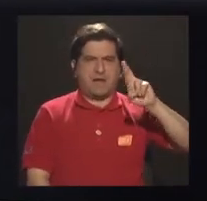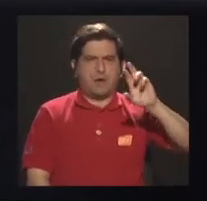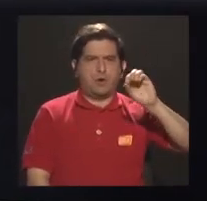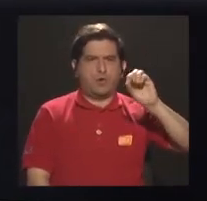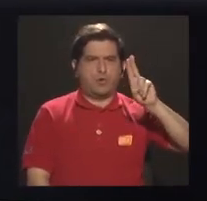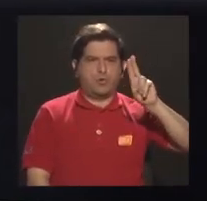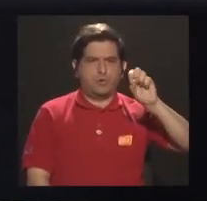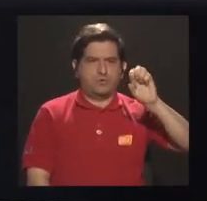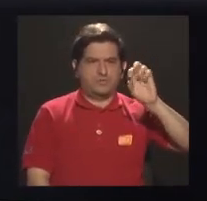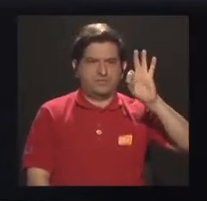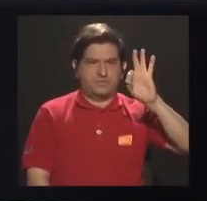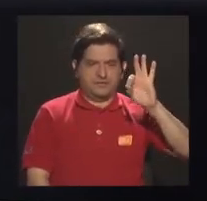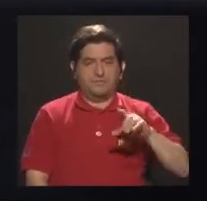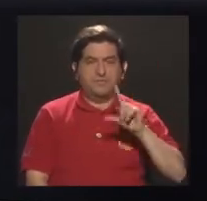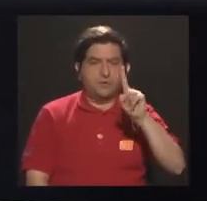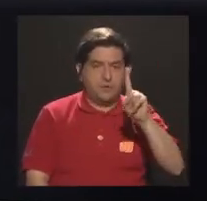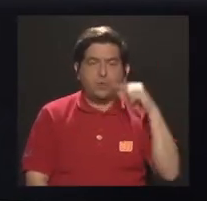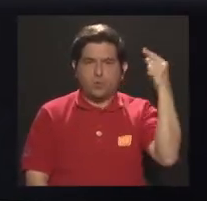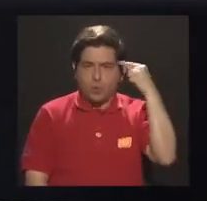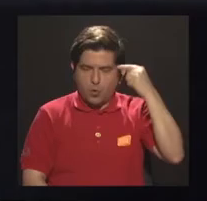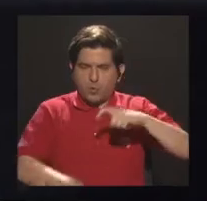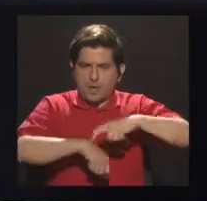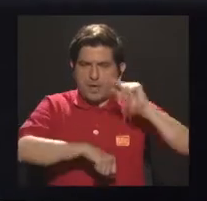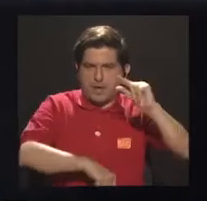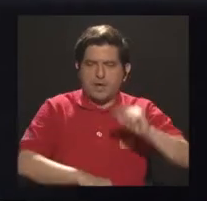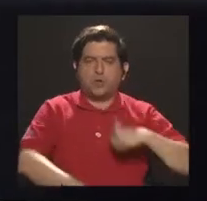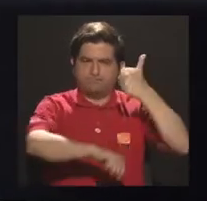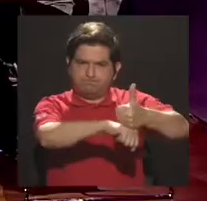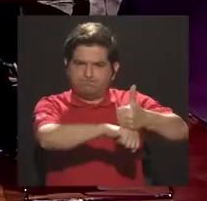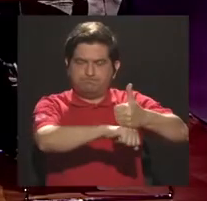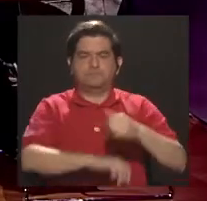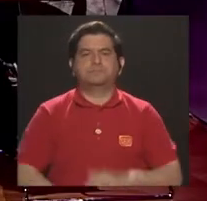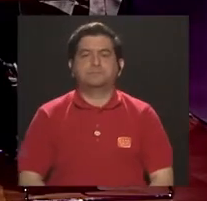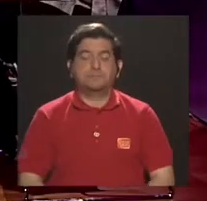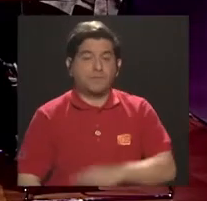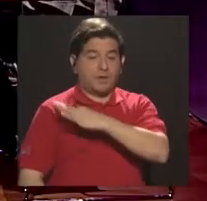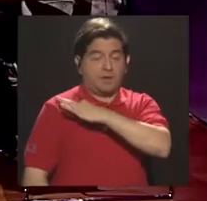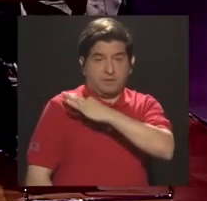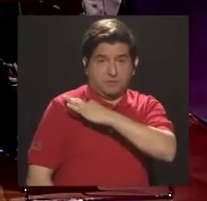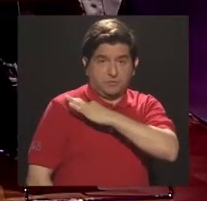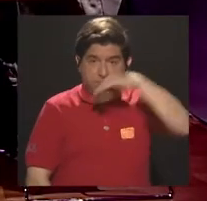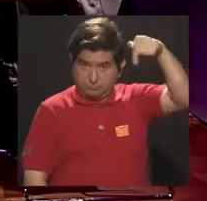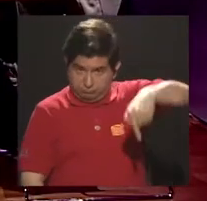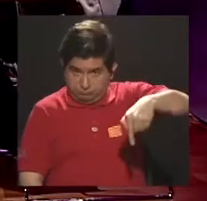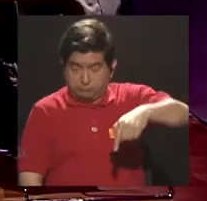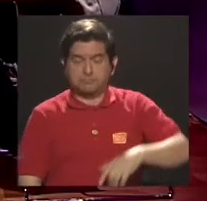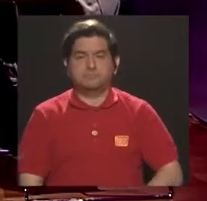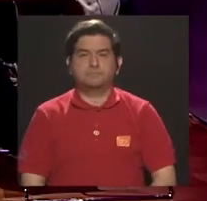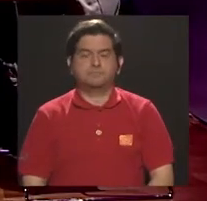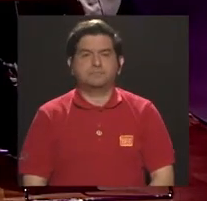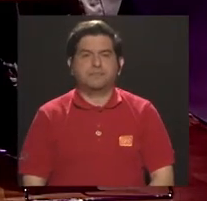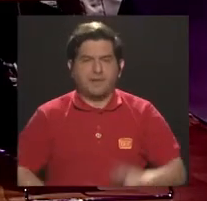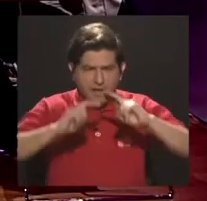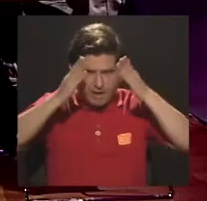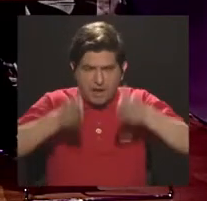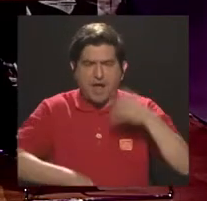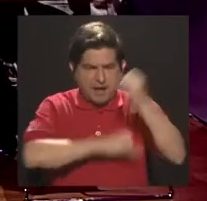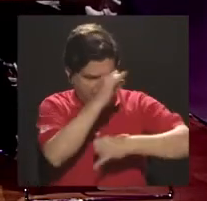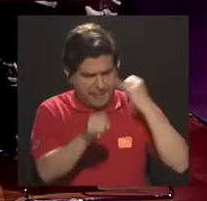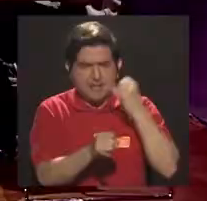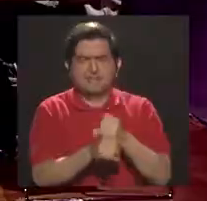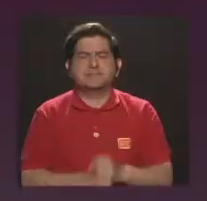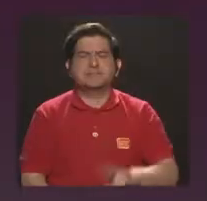temporal y para ello hemos invitado a la analista internacional